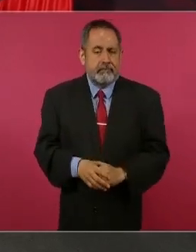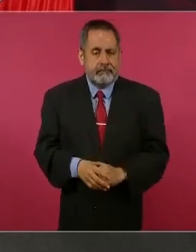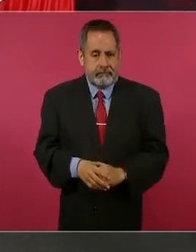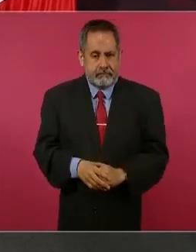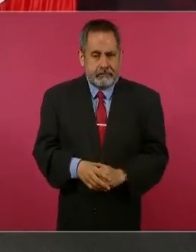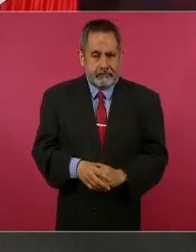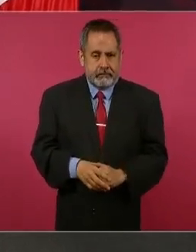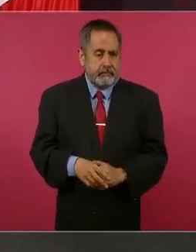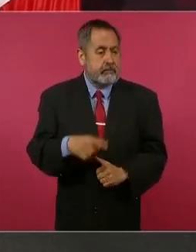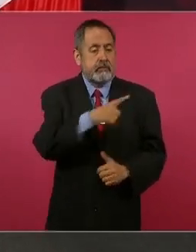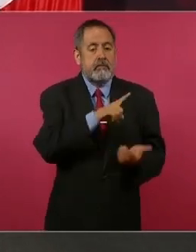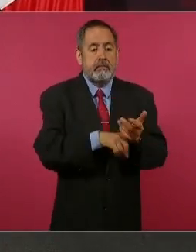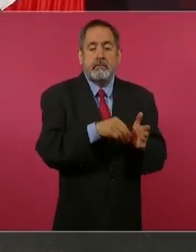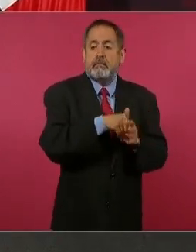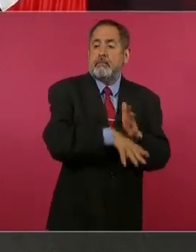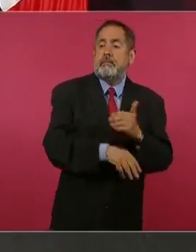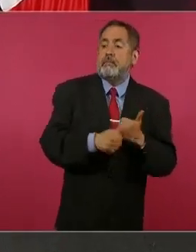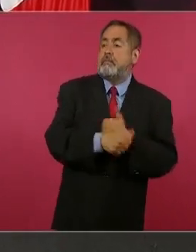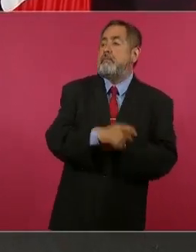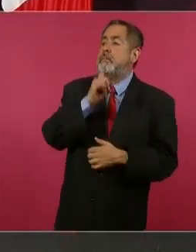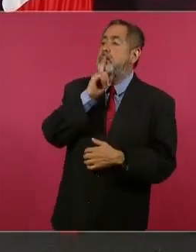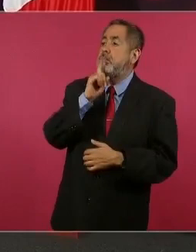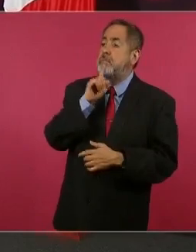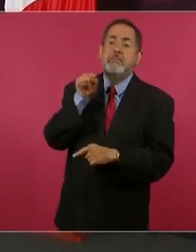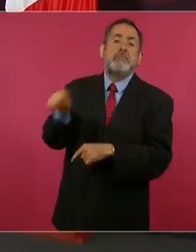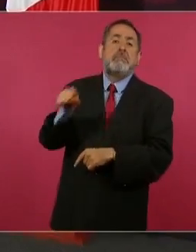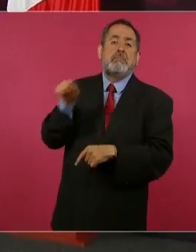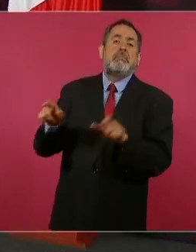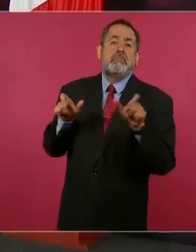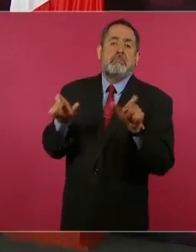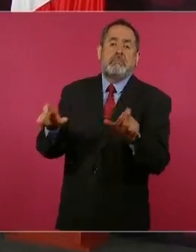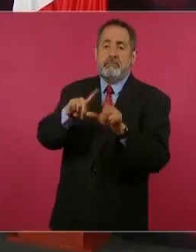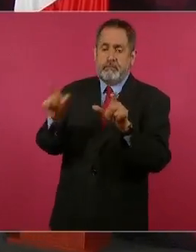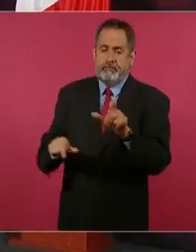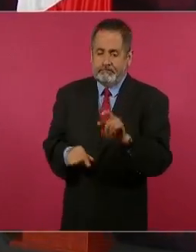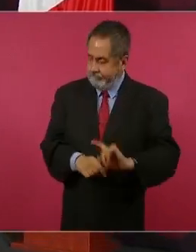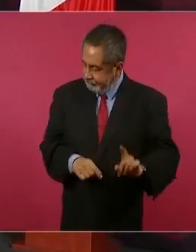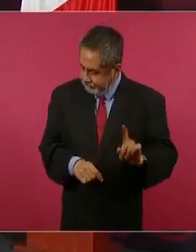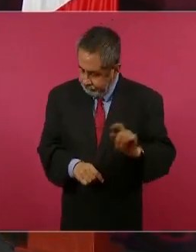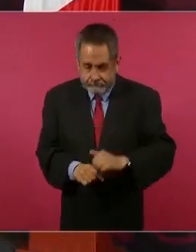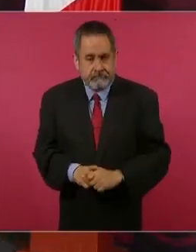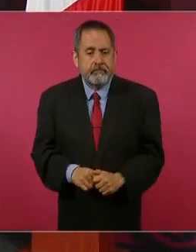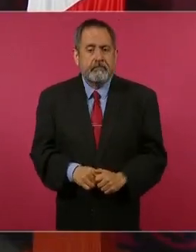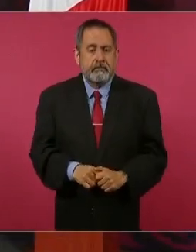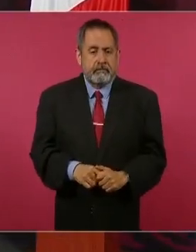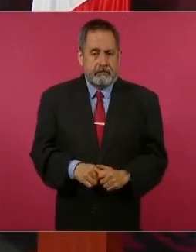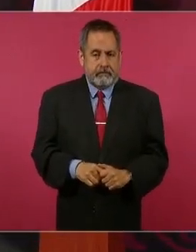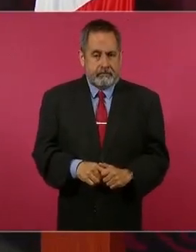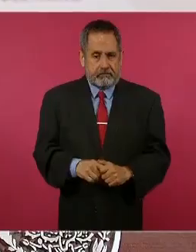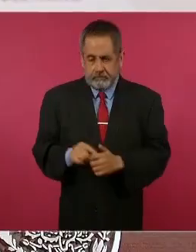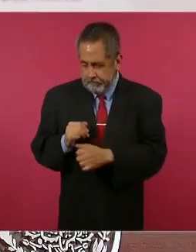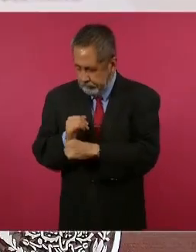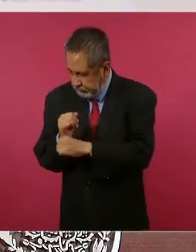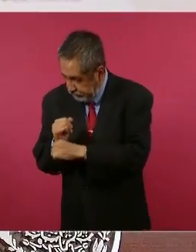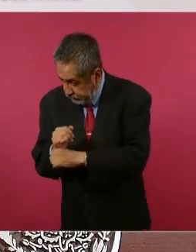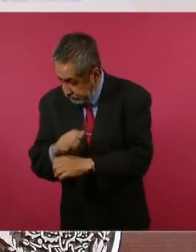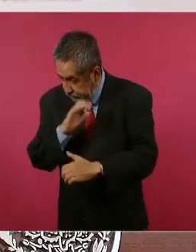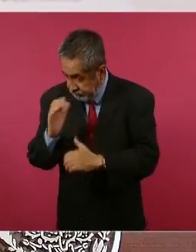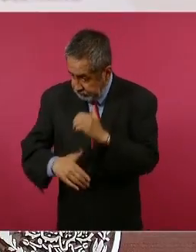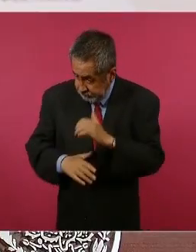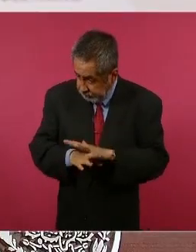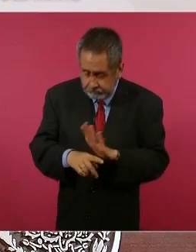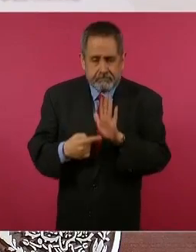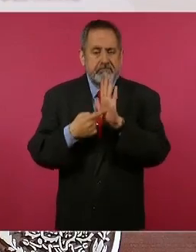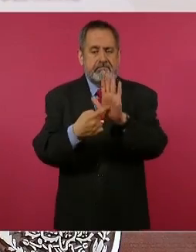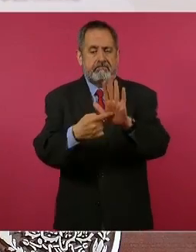lo guardaron. Entonces, vamos a terminar la investigación y se va a